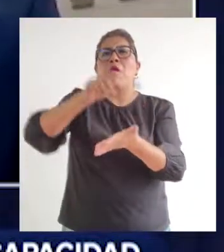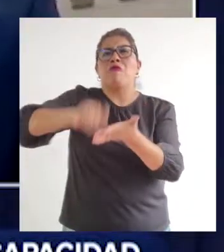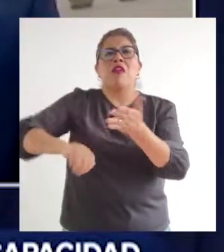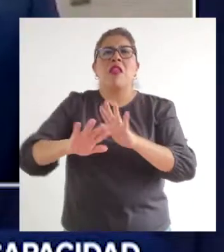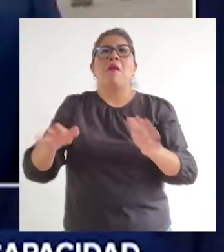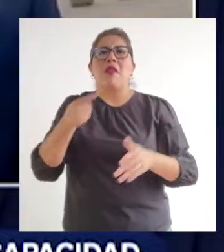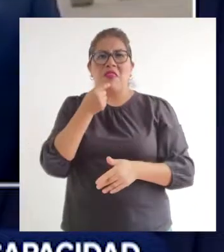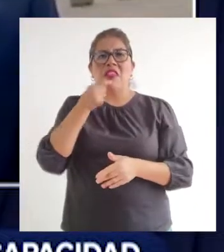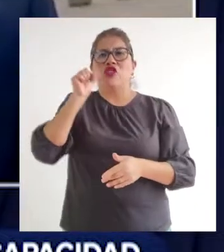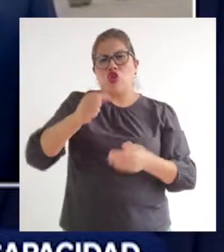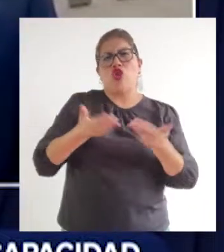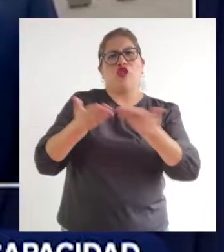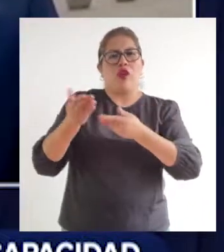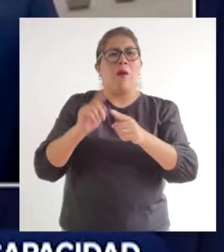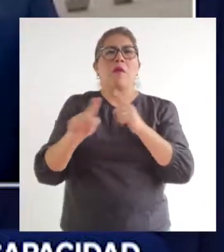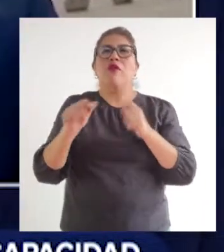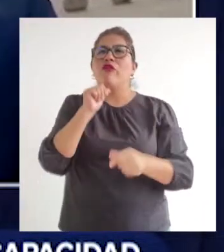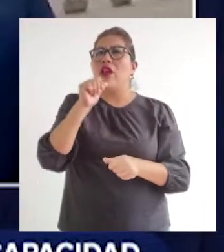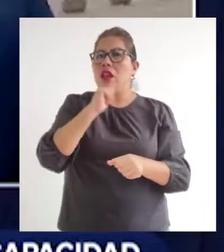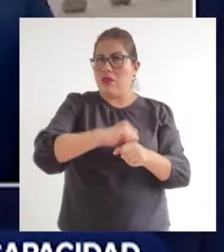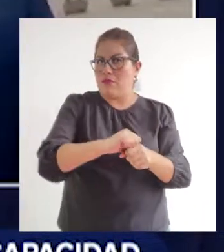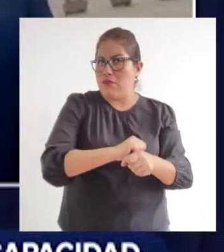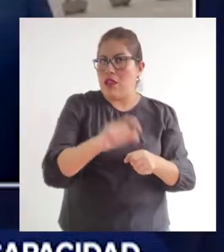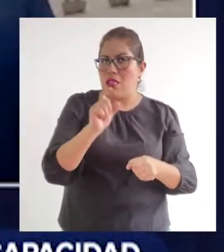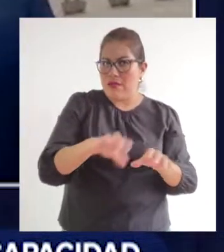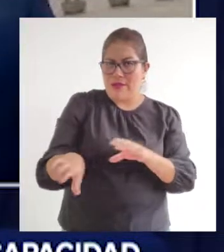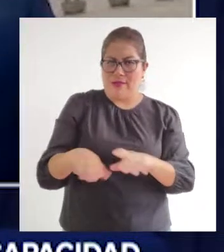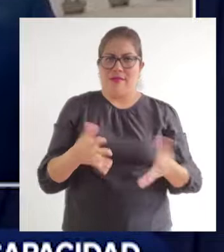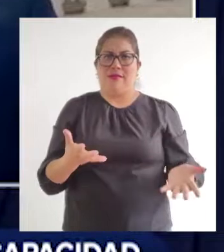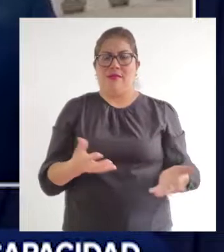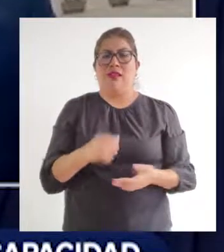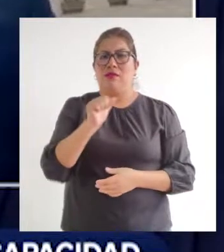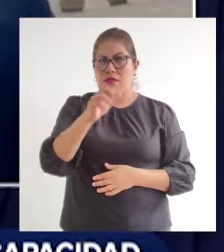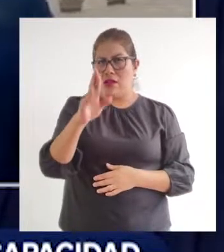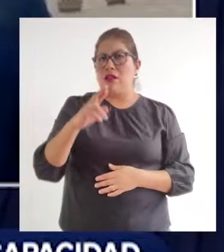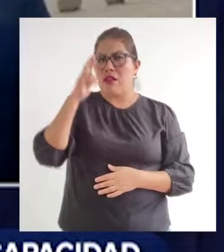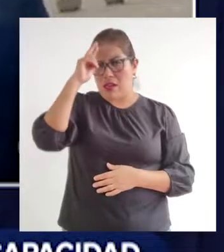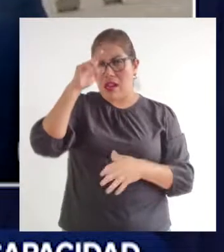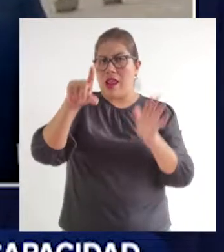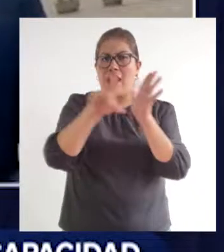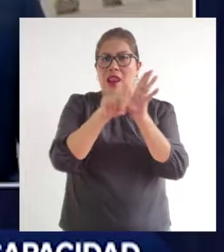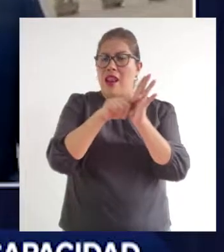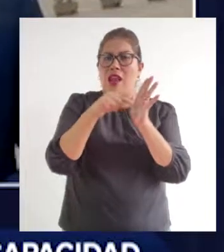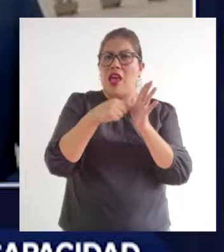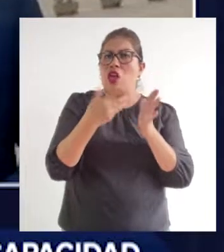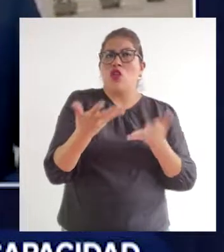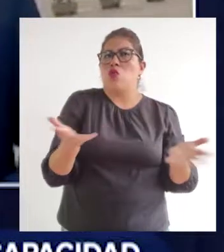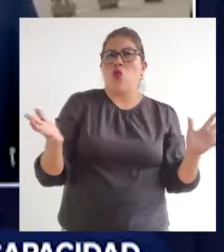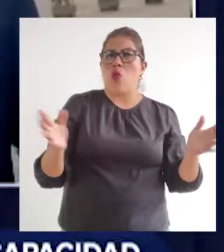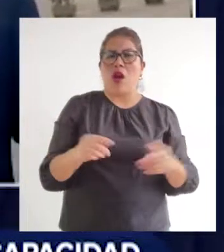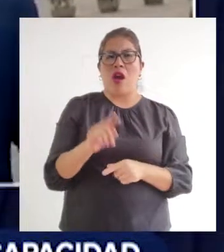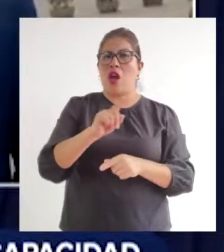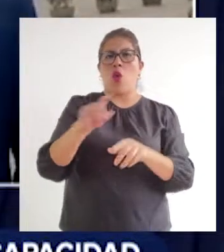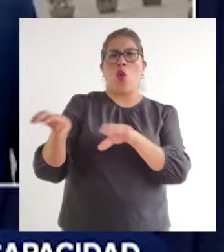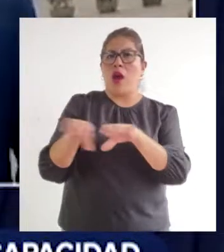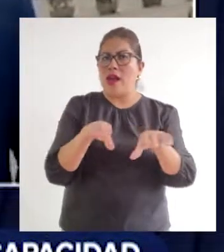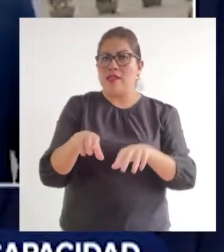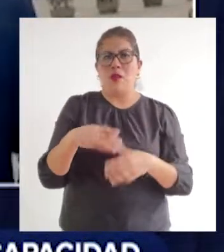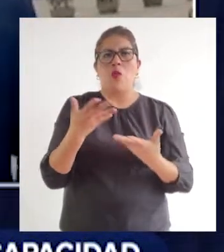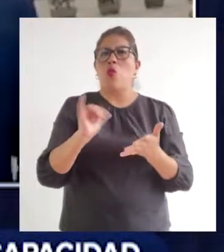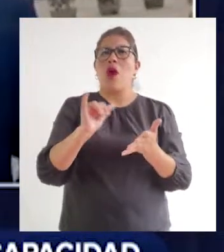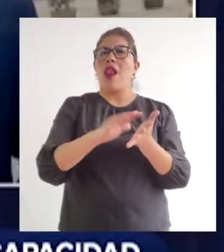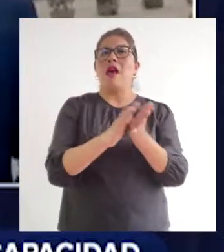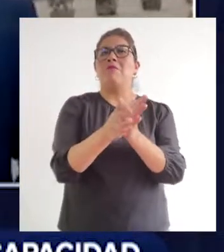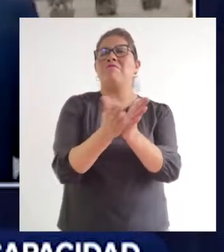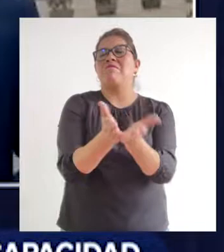en la práctica? Sí, tienes razón. O sea, si la ley no se cumple, es como si no existiera. Sí, pues.